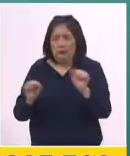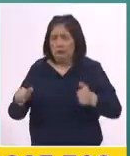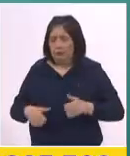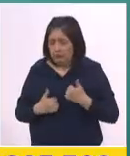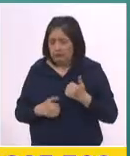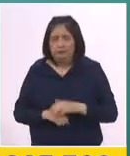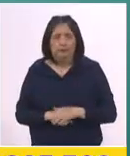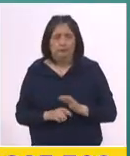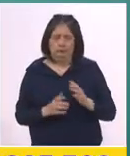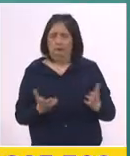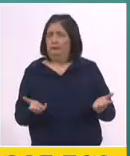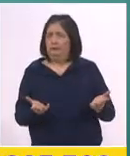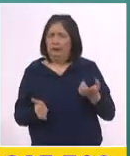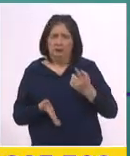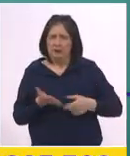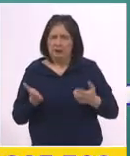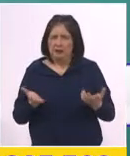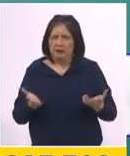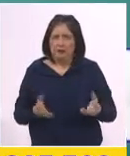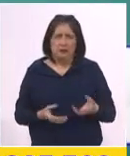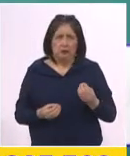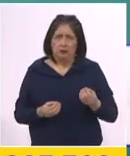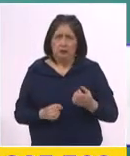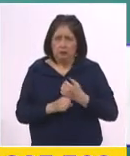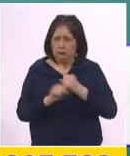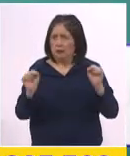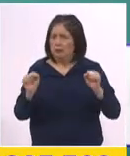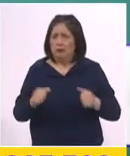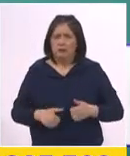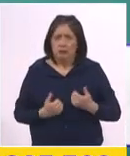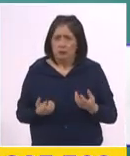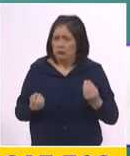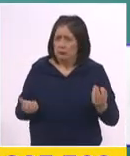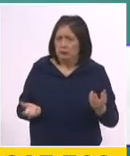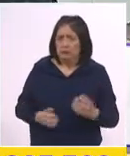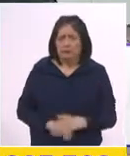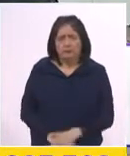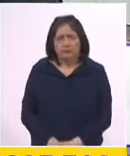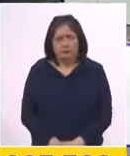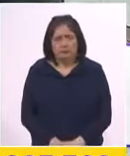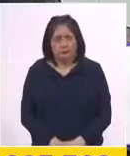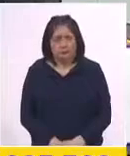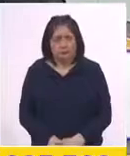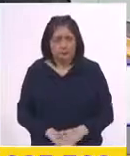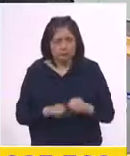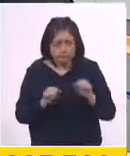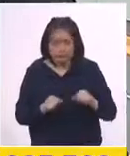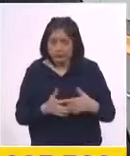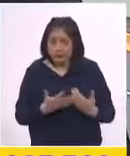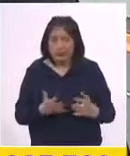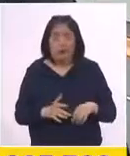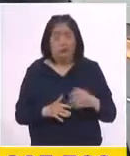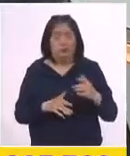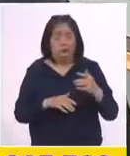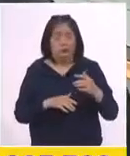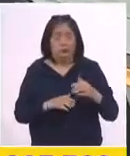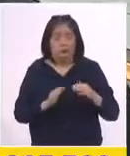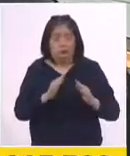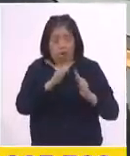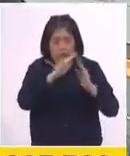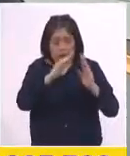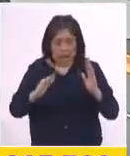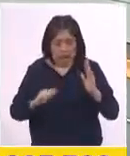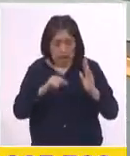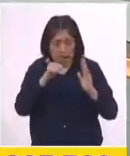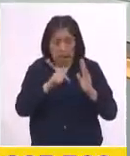vida. Pero, ¿de qué se trata y cómo podría salvarte la vida? Tiene un espacio, un vacío, que es la que va a